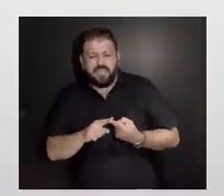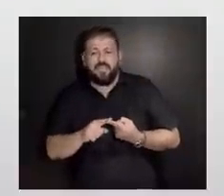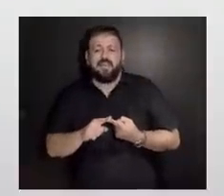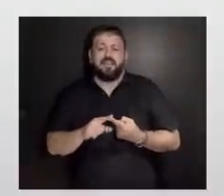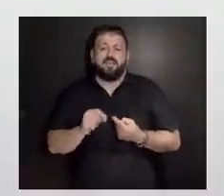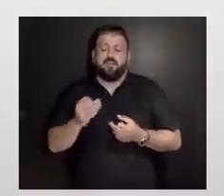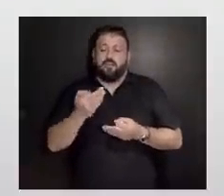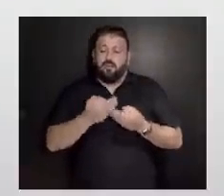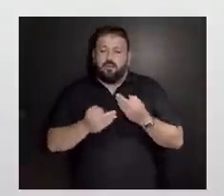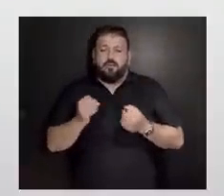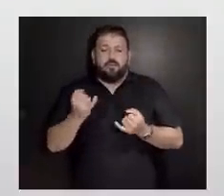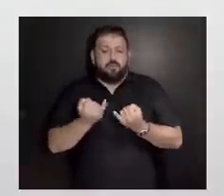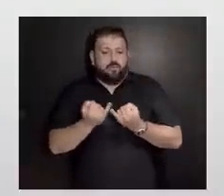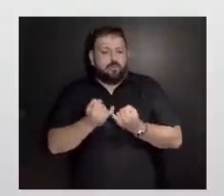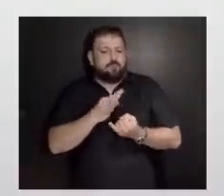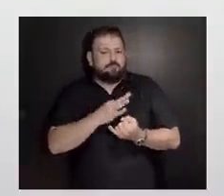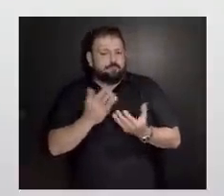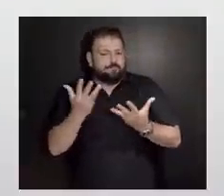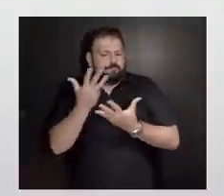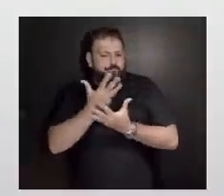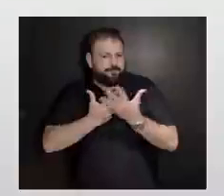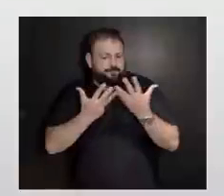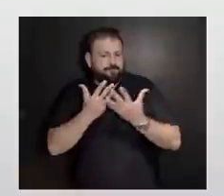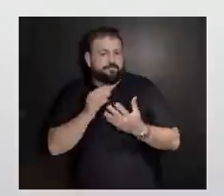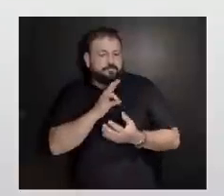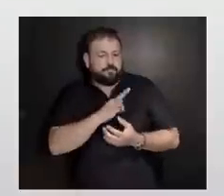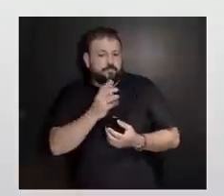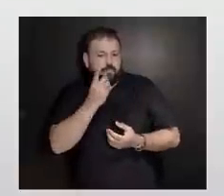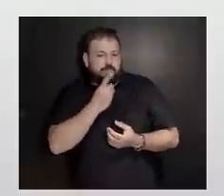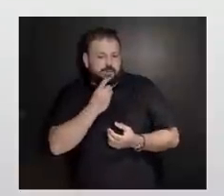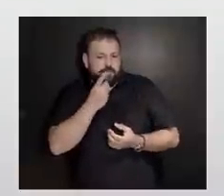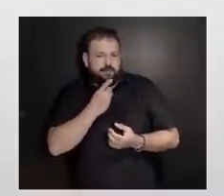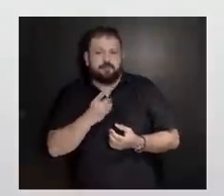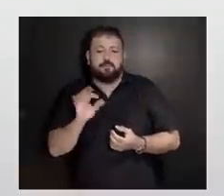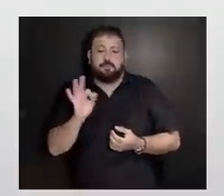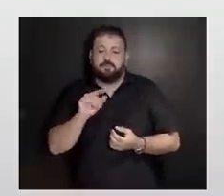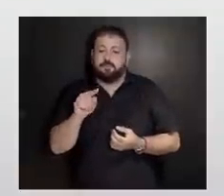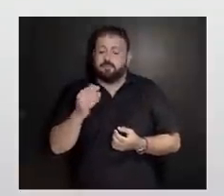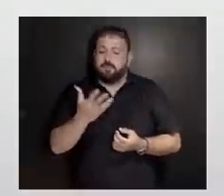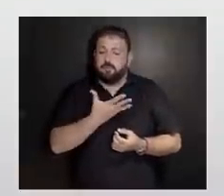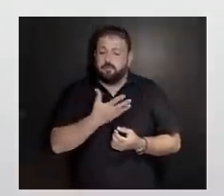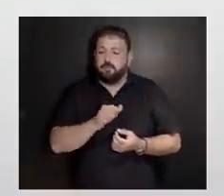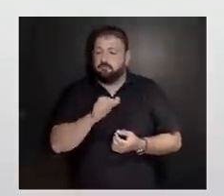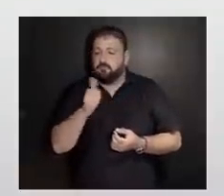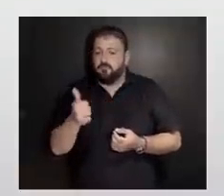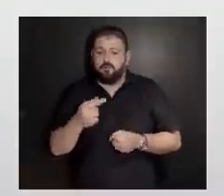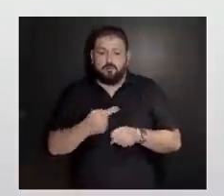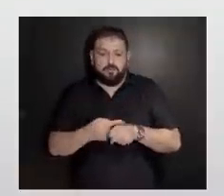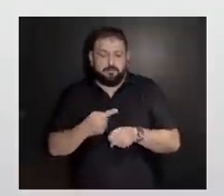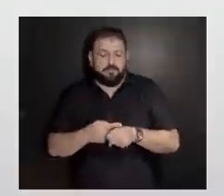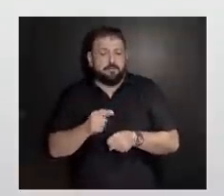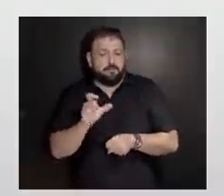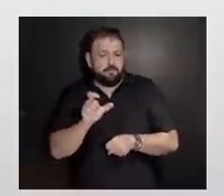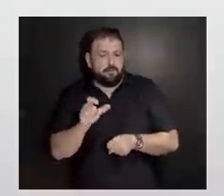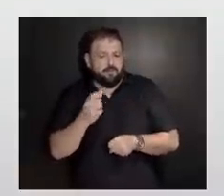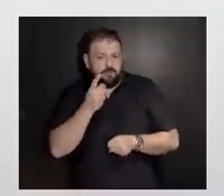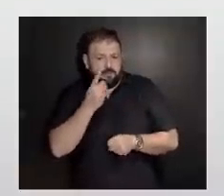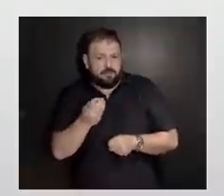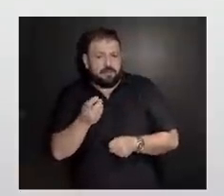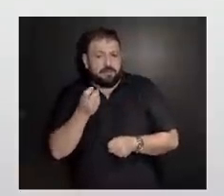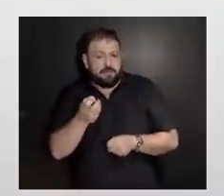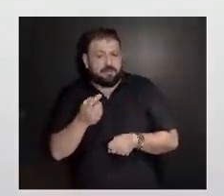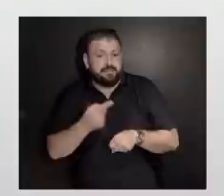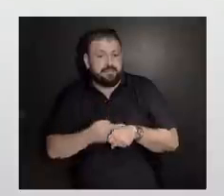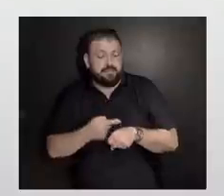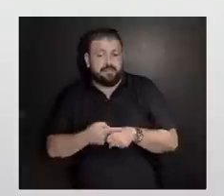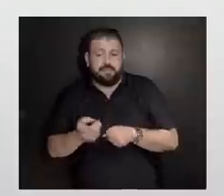podemos confundirlo con algún tipo de diabetes mellitus. Sin embargo, este es otro tipo de enfermedad, como les mencionaba, esta enfermedad es de